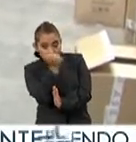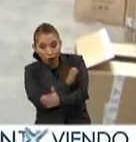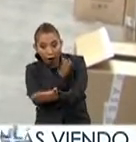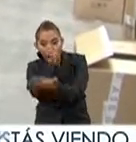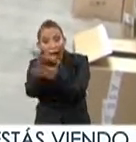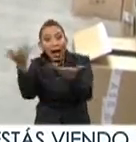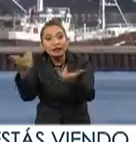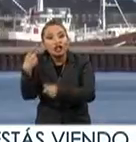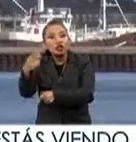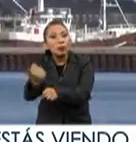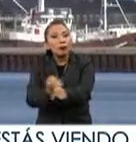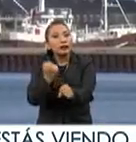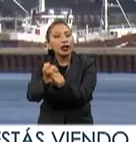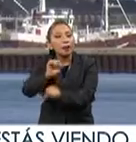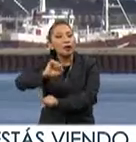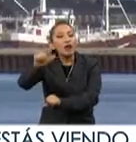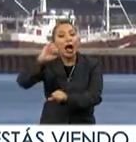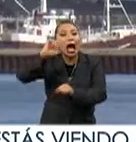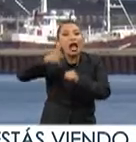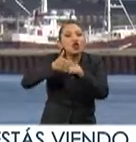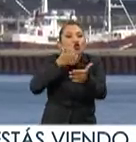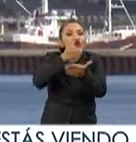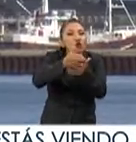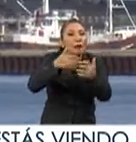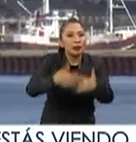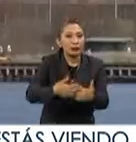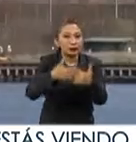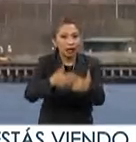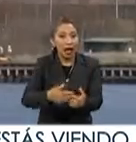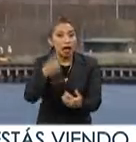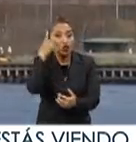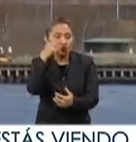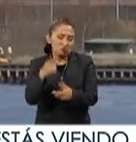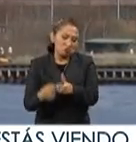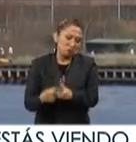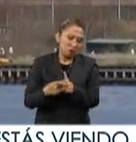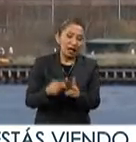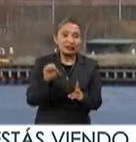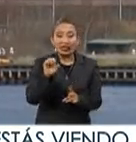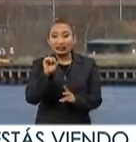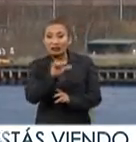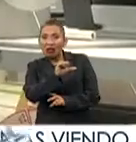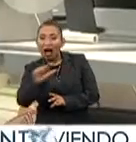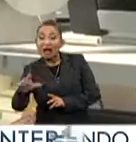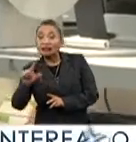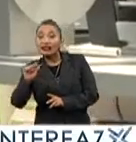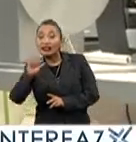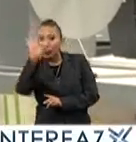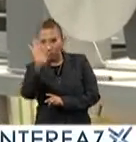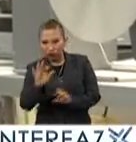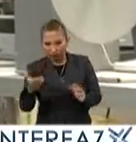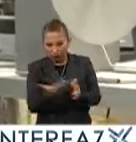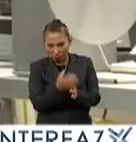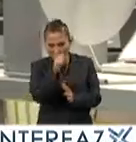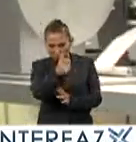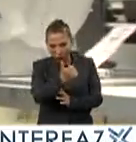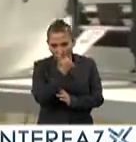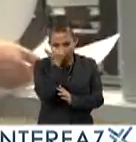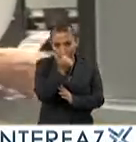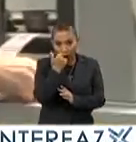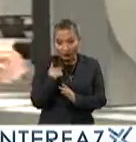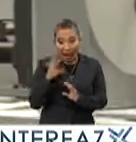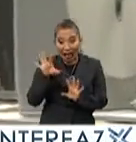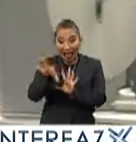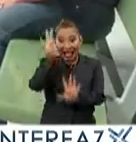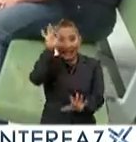están realizando prácticas en alguna empresa. Y un estimado de 60 a 70% de ellos